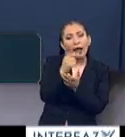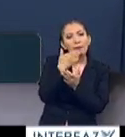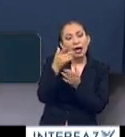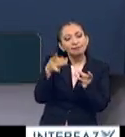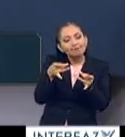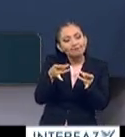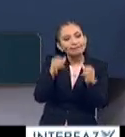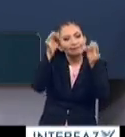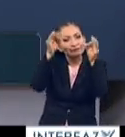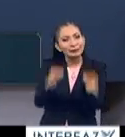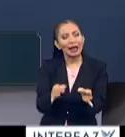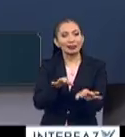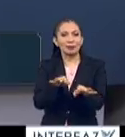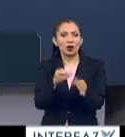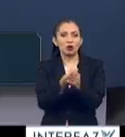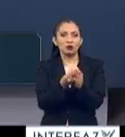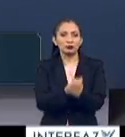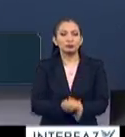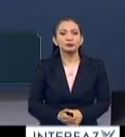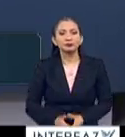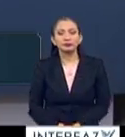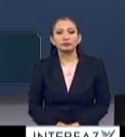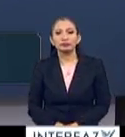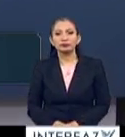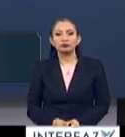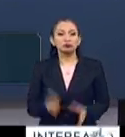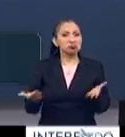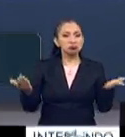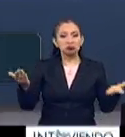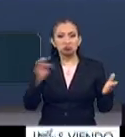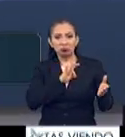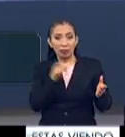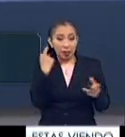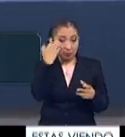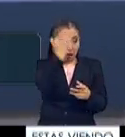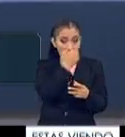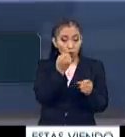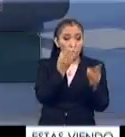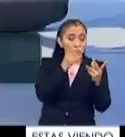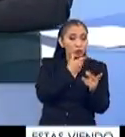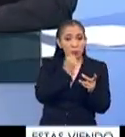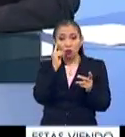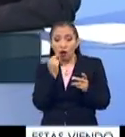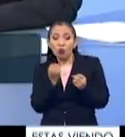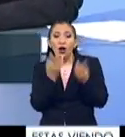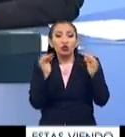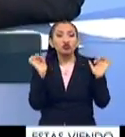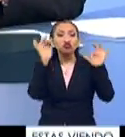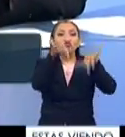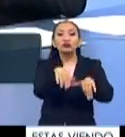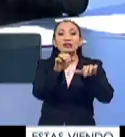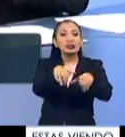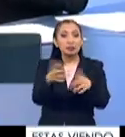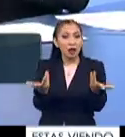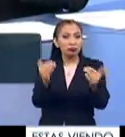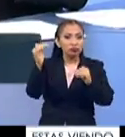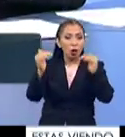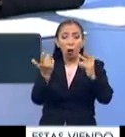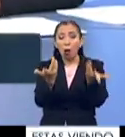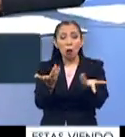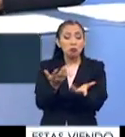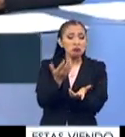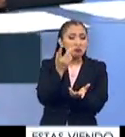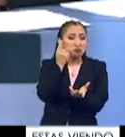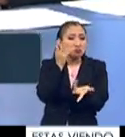eficiencia terminal. Claro. Oye, ¿y la paridad? ¿Pueden ustedes medir cuántos hombres, cuántas mujeres suben o parejón